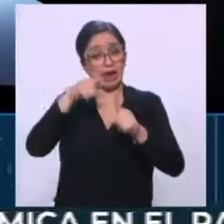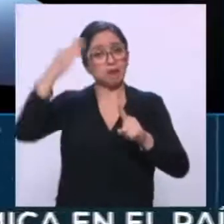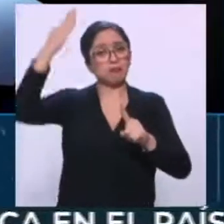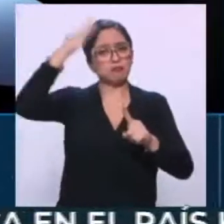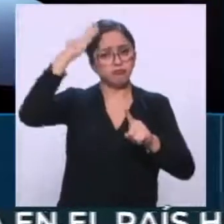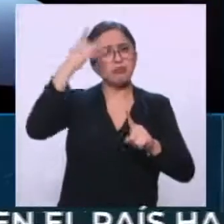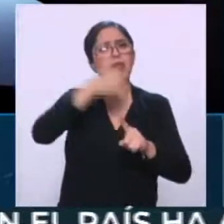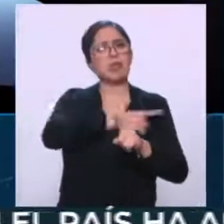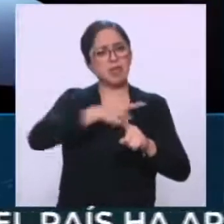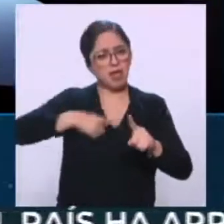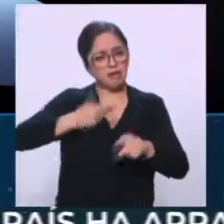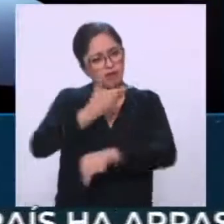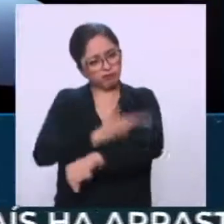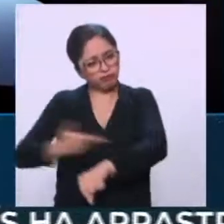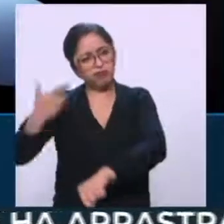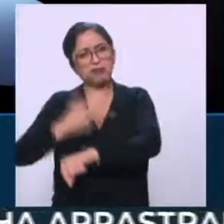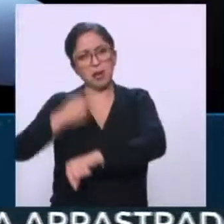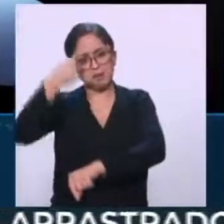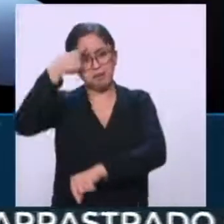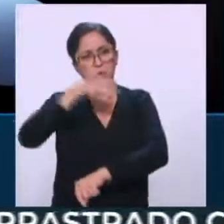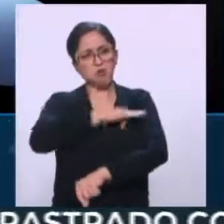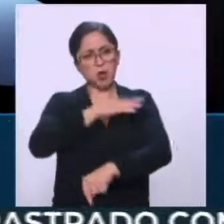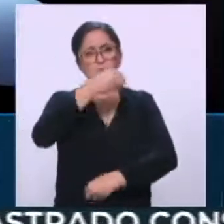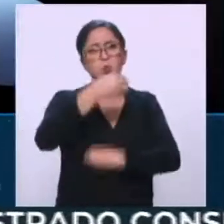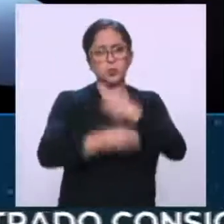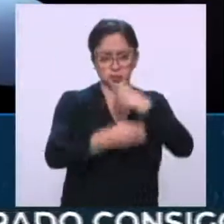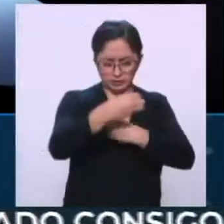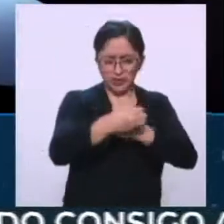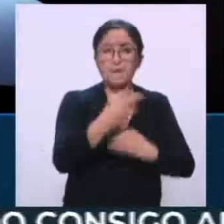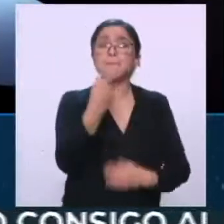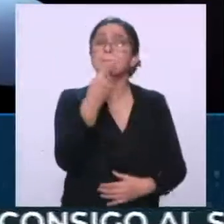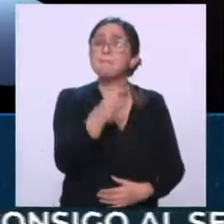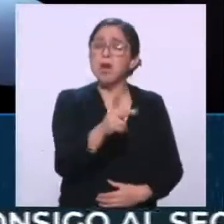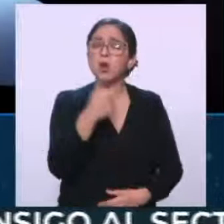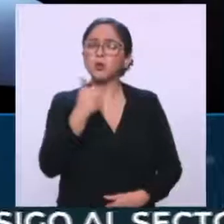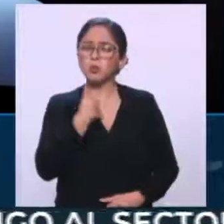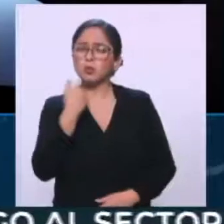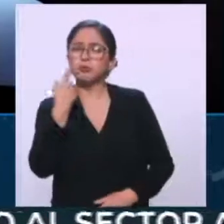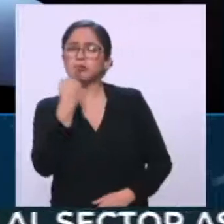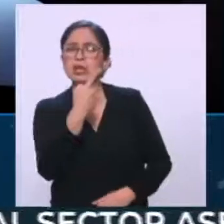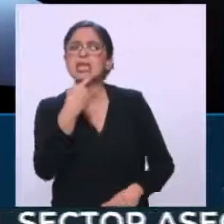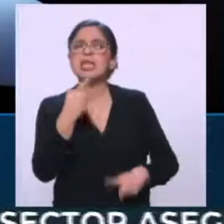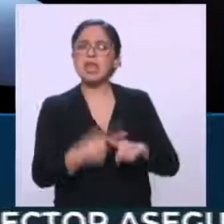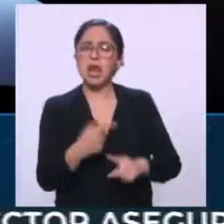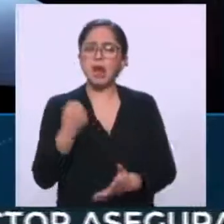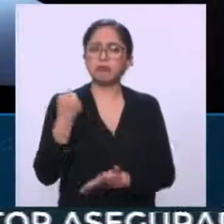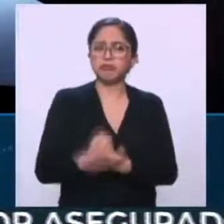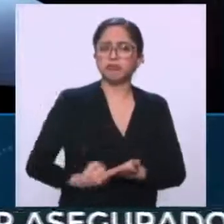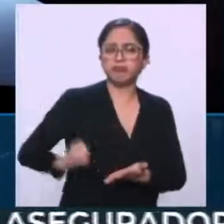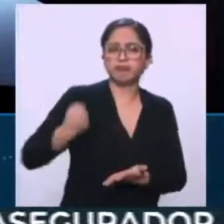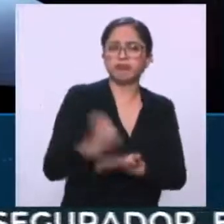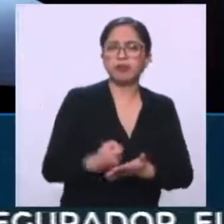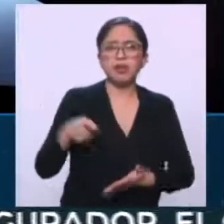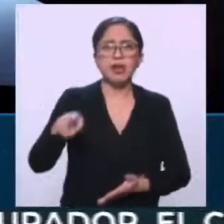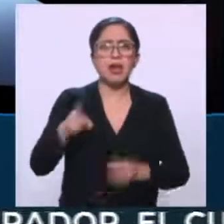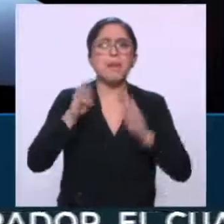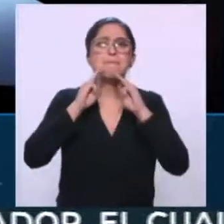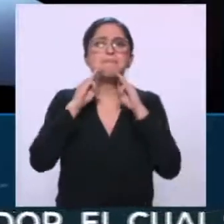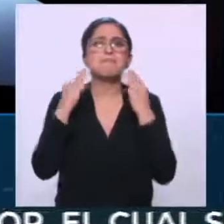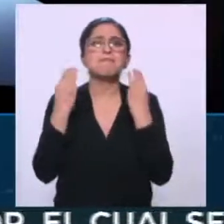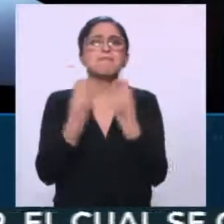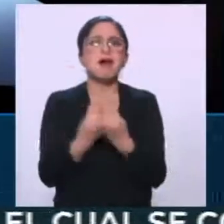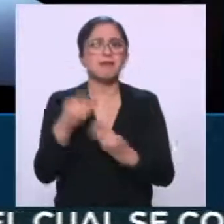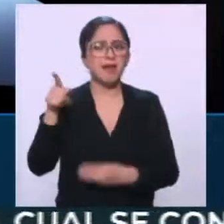cabo este proceso. Lo que sí veo y advierto es una gran presión por parte de la mafia de